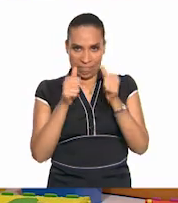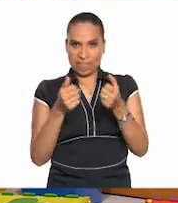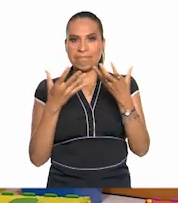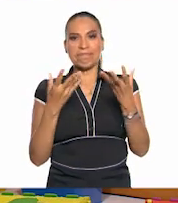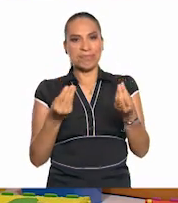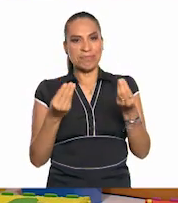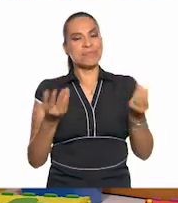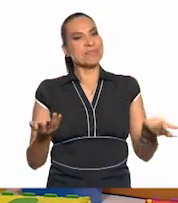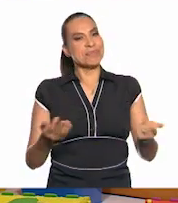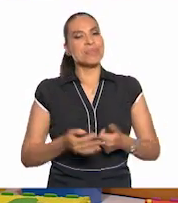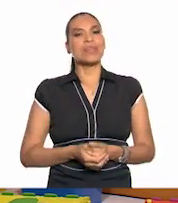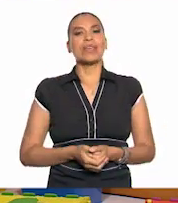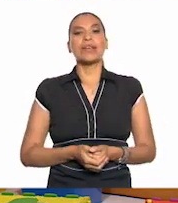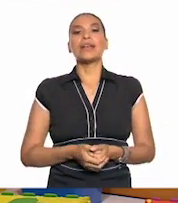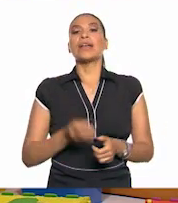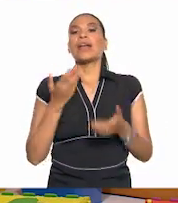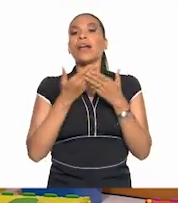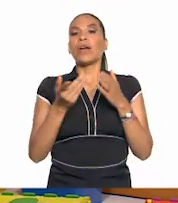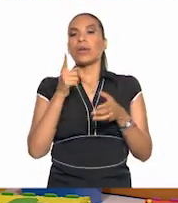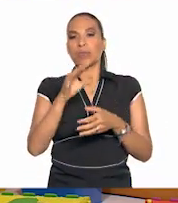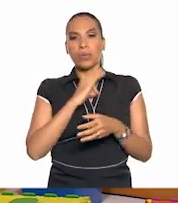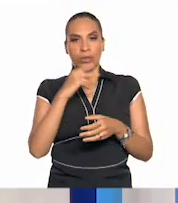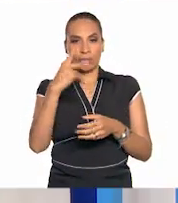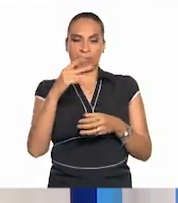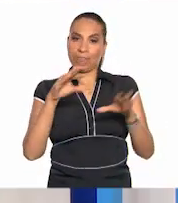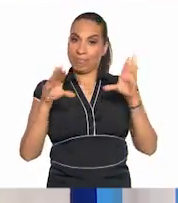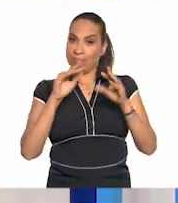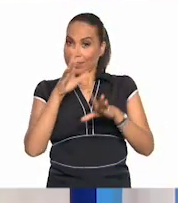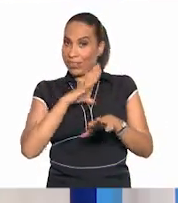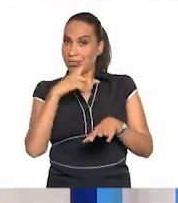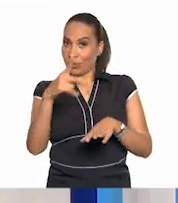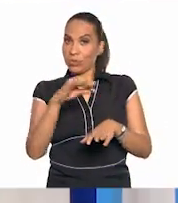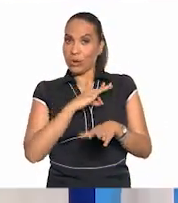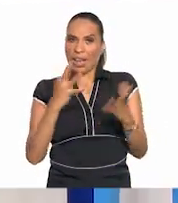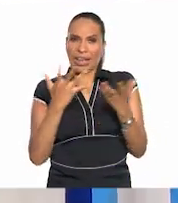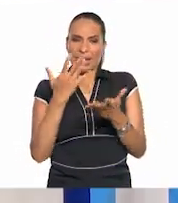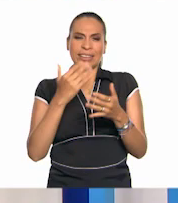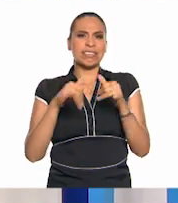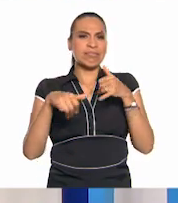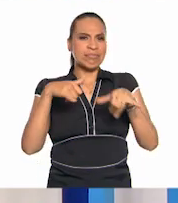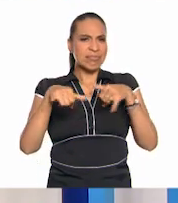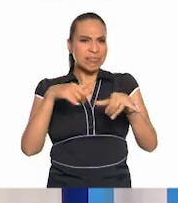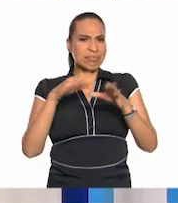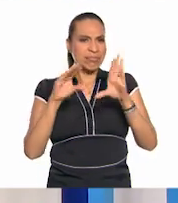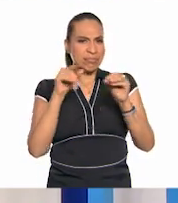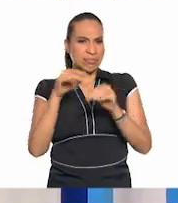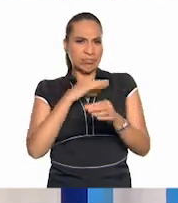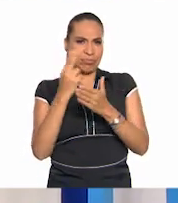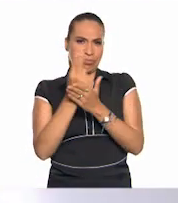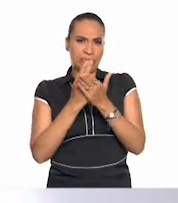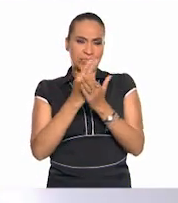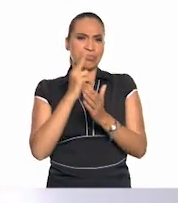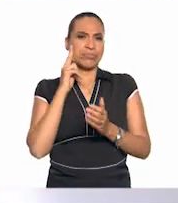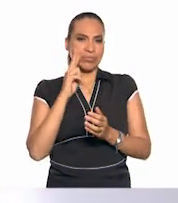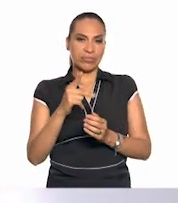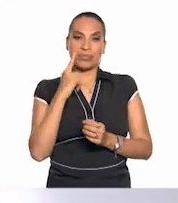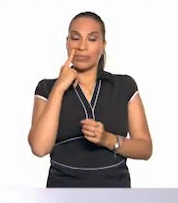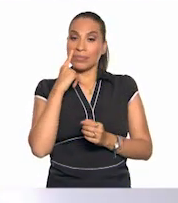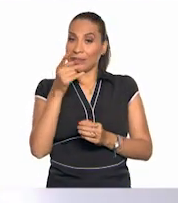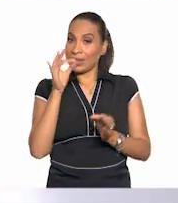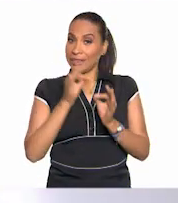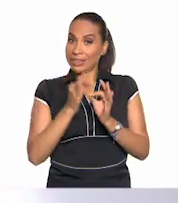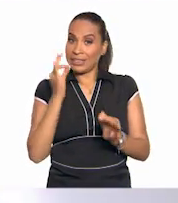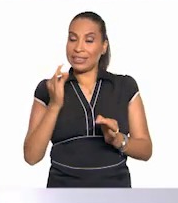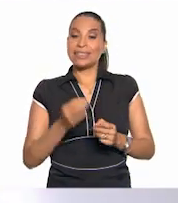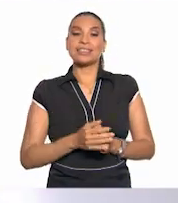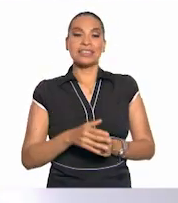mucha atención, ¿eh? Sí, ¿ya está lista para hacer tus propios títeres? Sí. Está sencillo, ¿no? Además, hice un pequeño dibujito. A ver. Mire, maestra, ¿está lista?